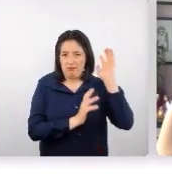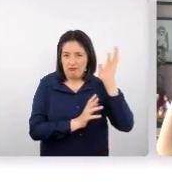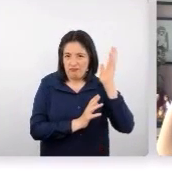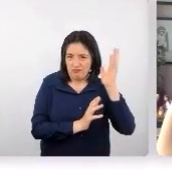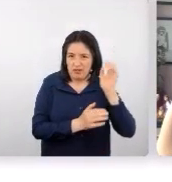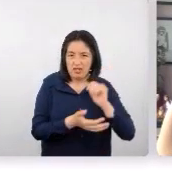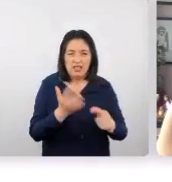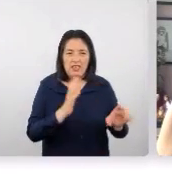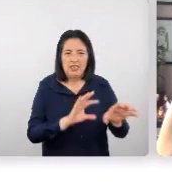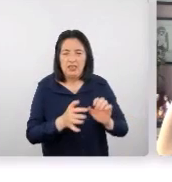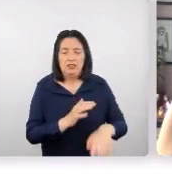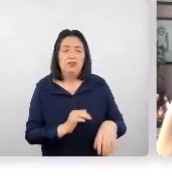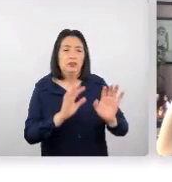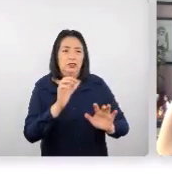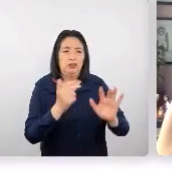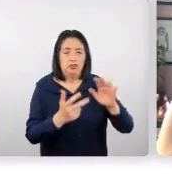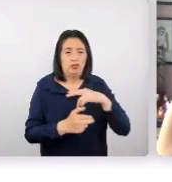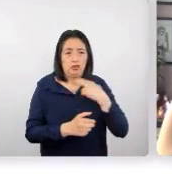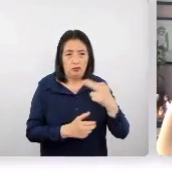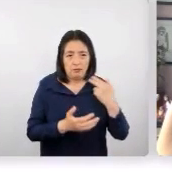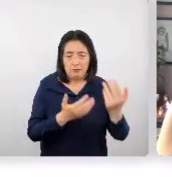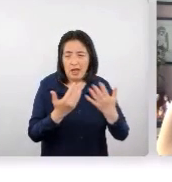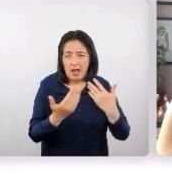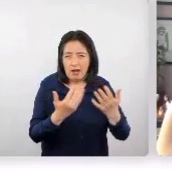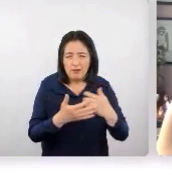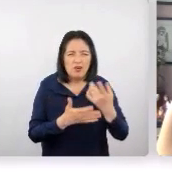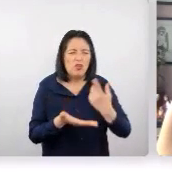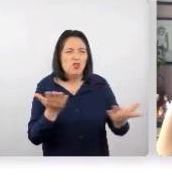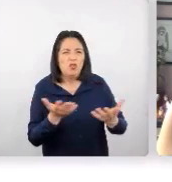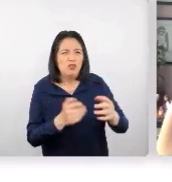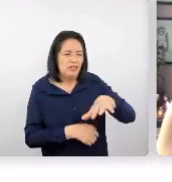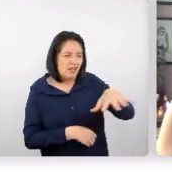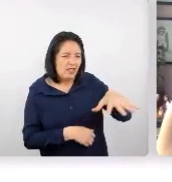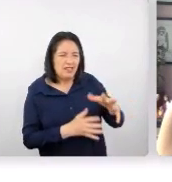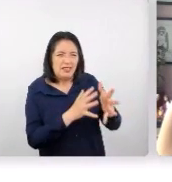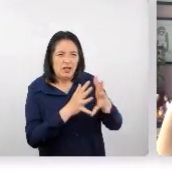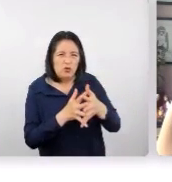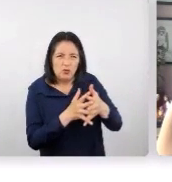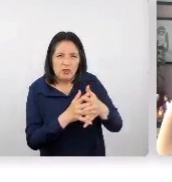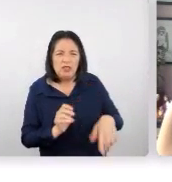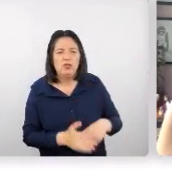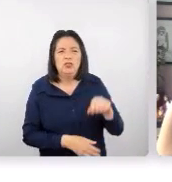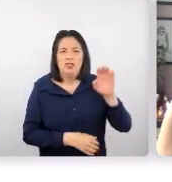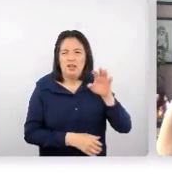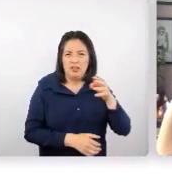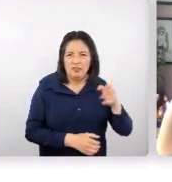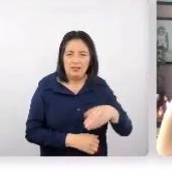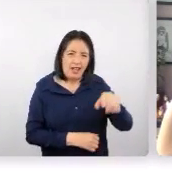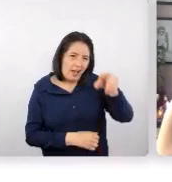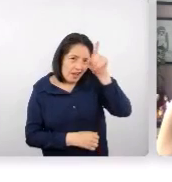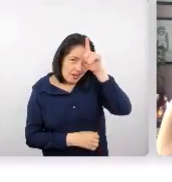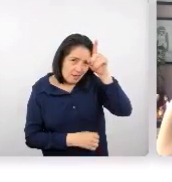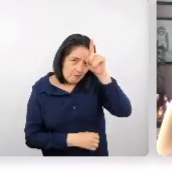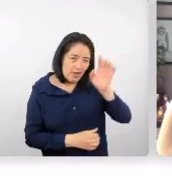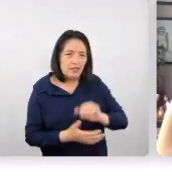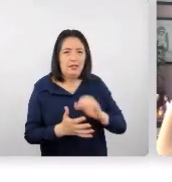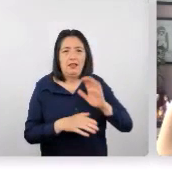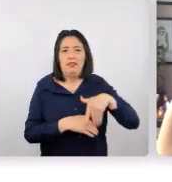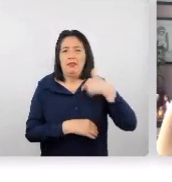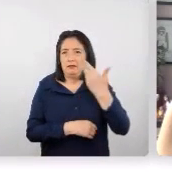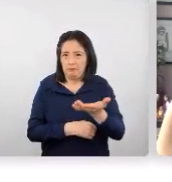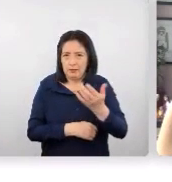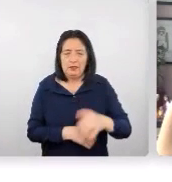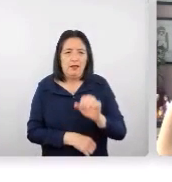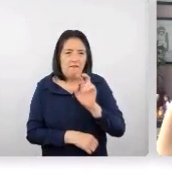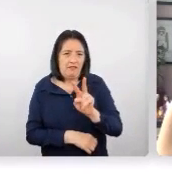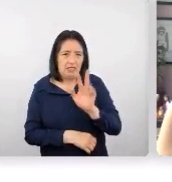el 18 de noviembre, se habló sobre el mercado de Estados Unidos, Reino Unido, Alemania. Luego, en el